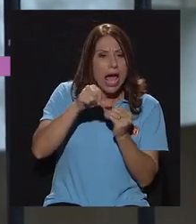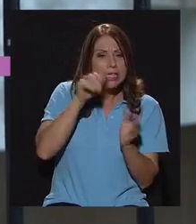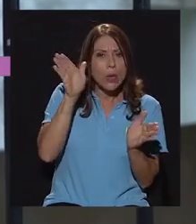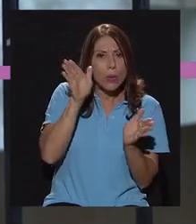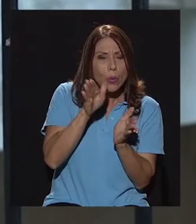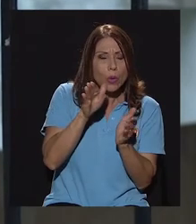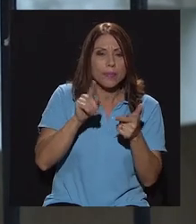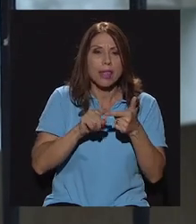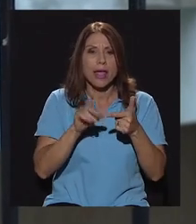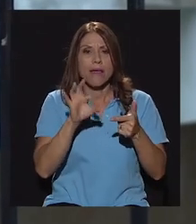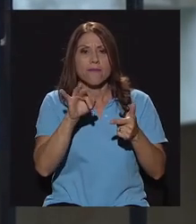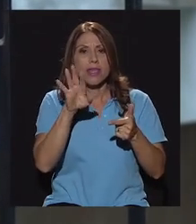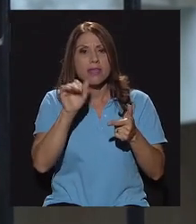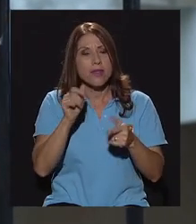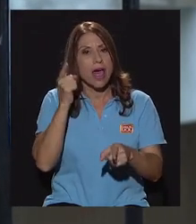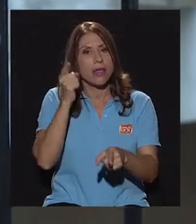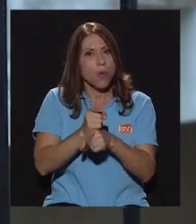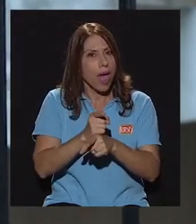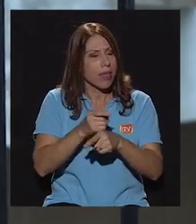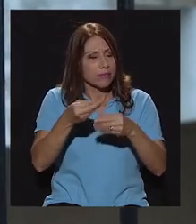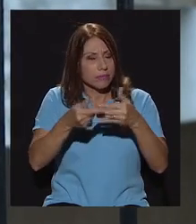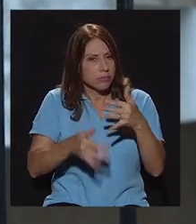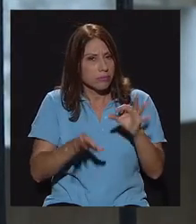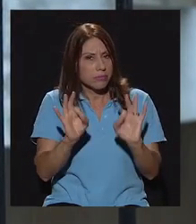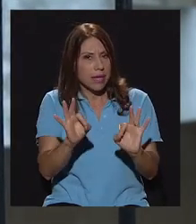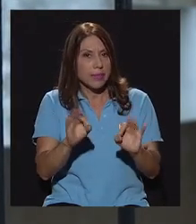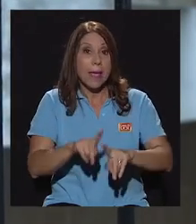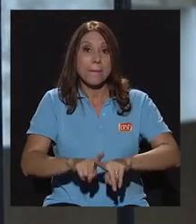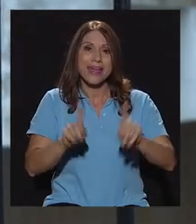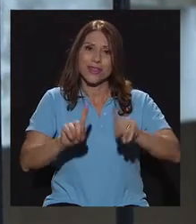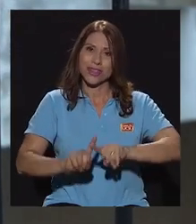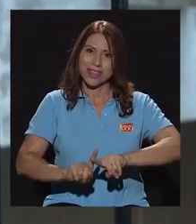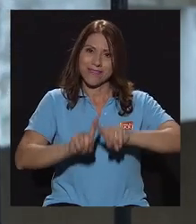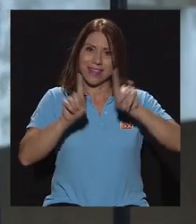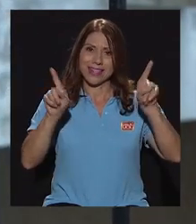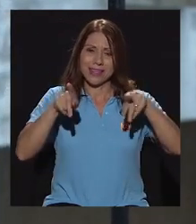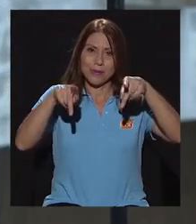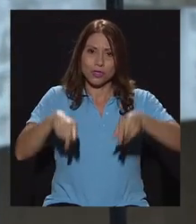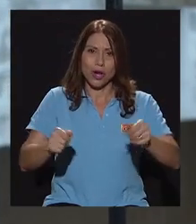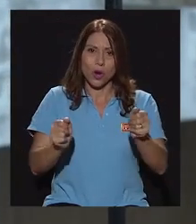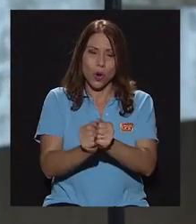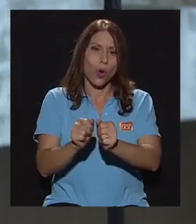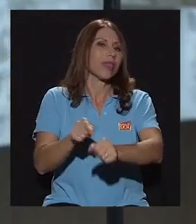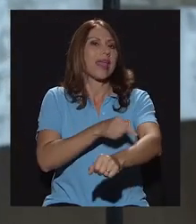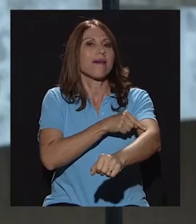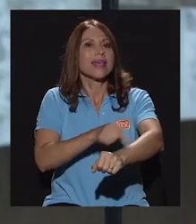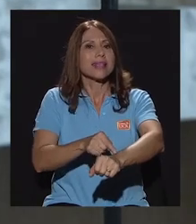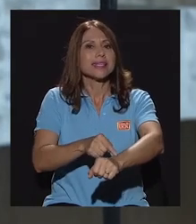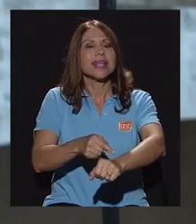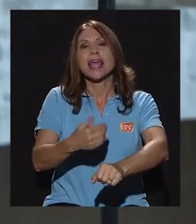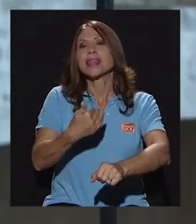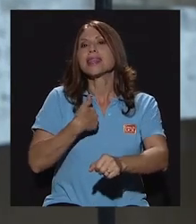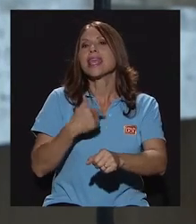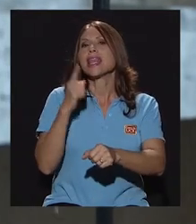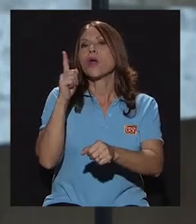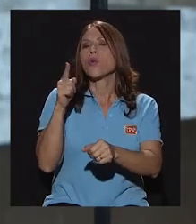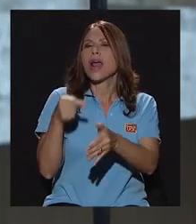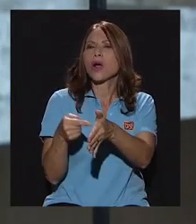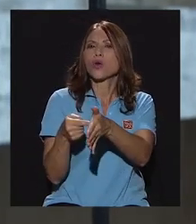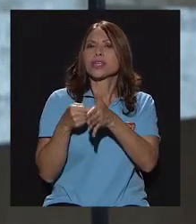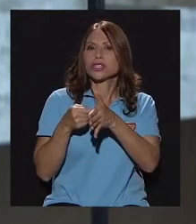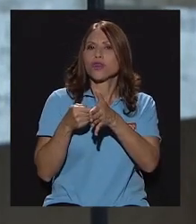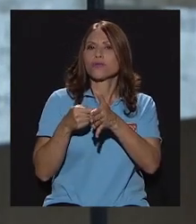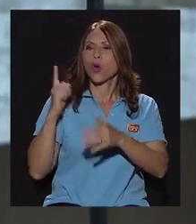etc. Entonces, la diferencia es que la persona con diabetes tiene una condición que lo obliga a